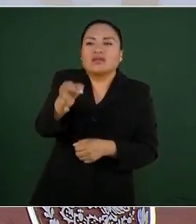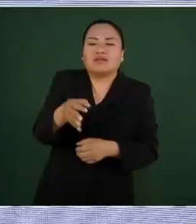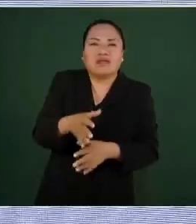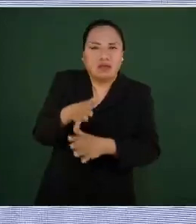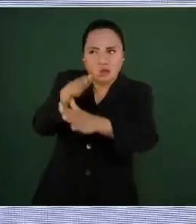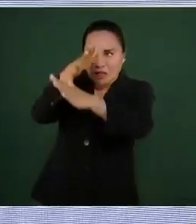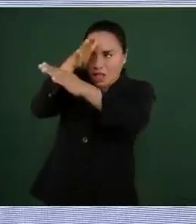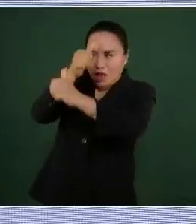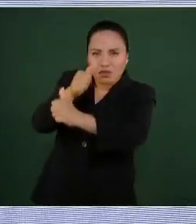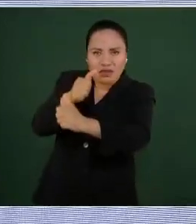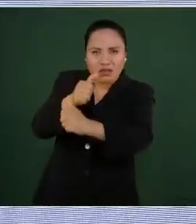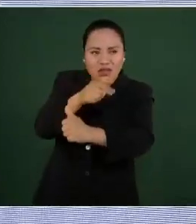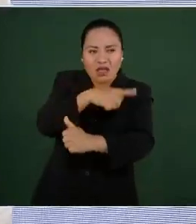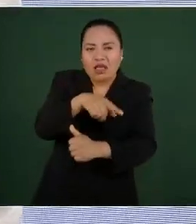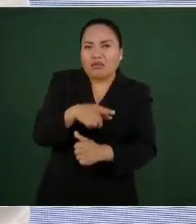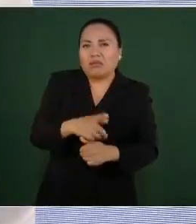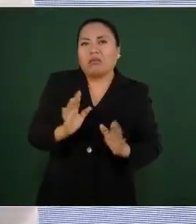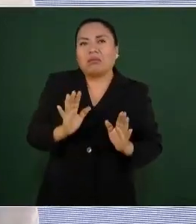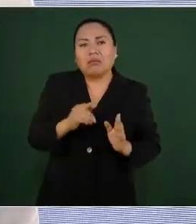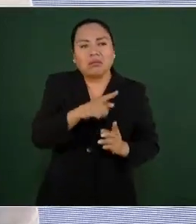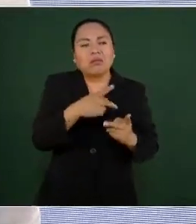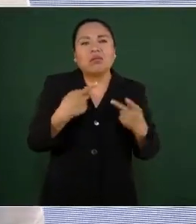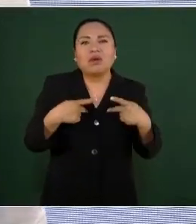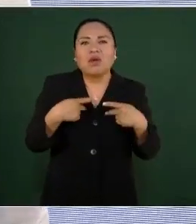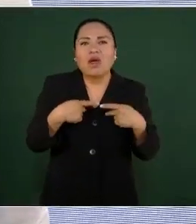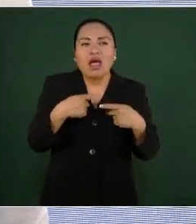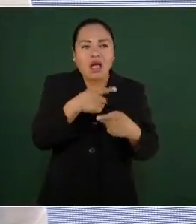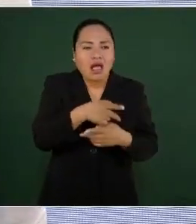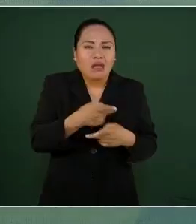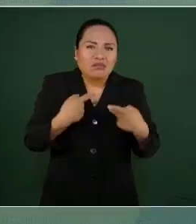acuerdo, y no les importa que sufra el pueblo de Cuba,